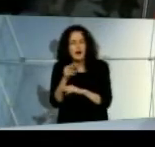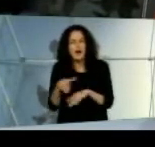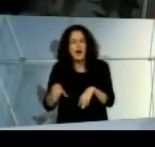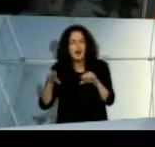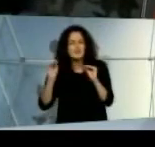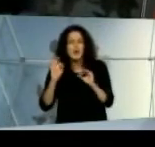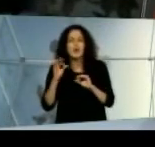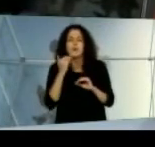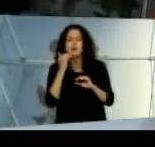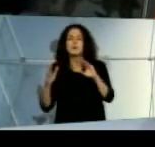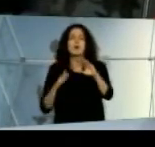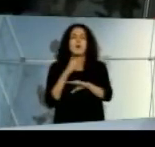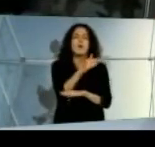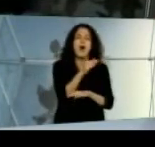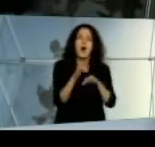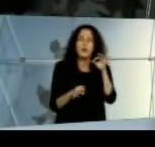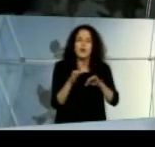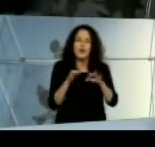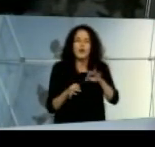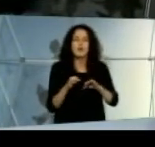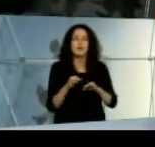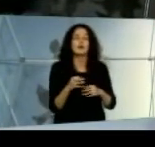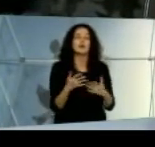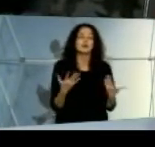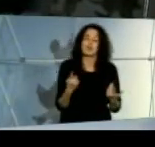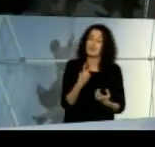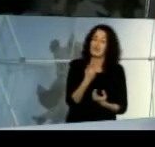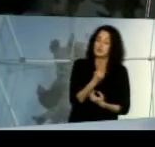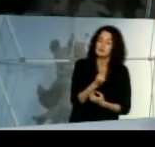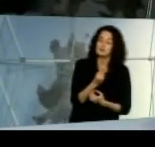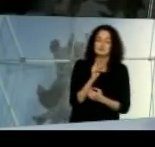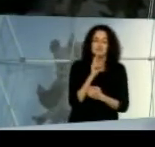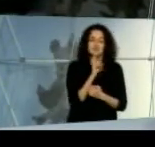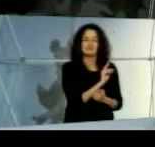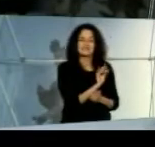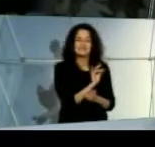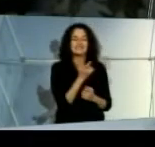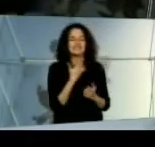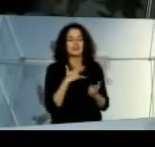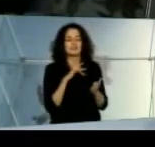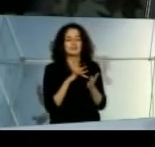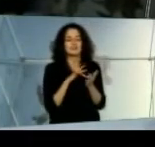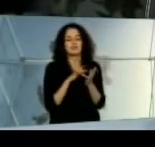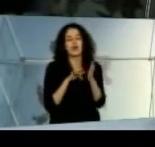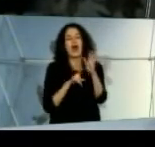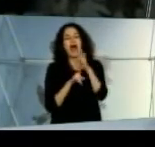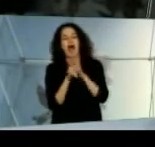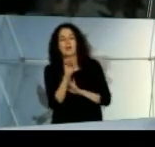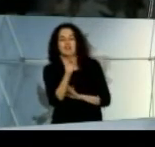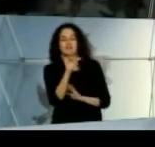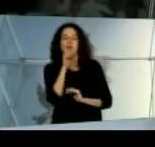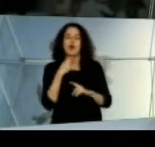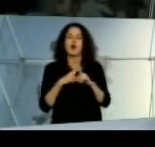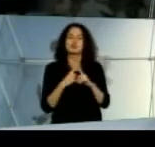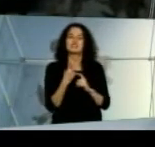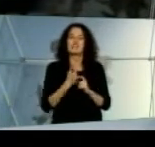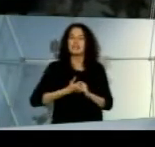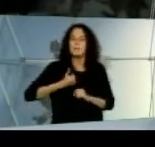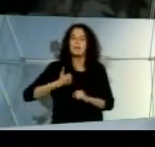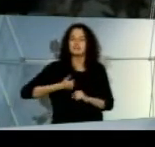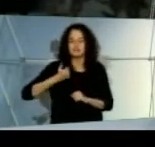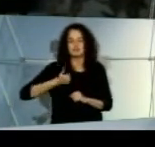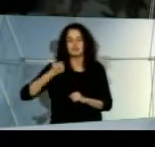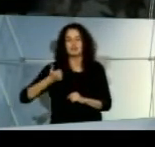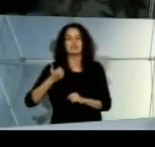ese mismo problema. Por lo tanto, queda mucho. Queda todavía cosas. ¿Verdad? Hemos avanzado, pero yo creo que esa especie de comunión